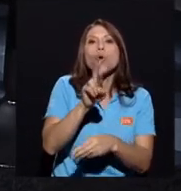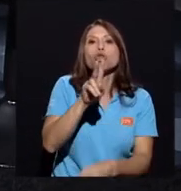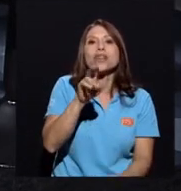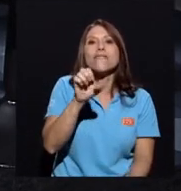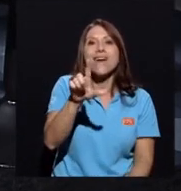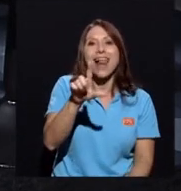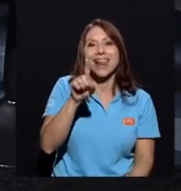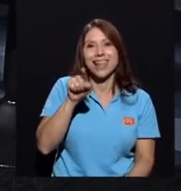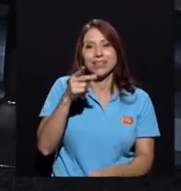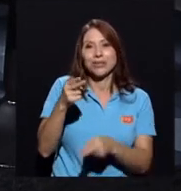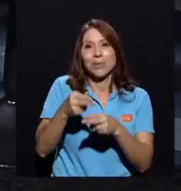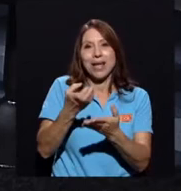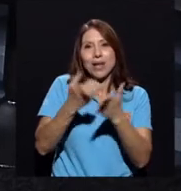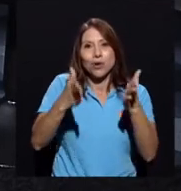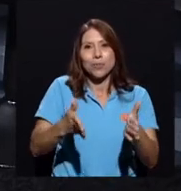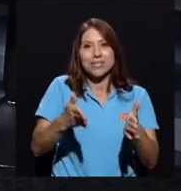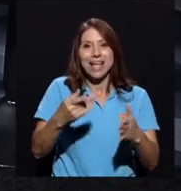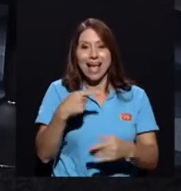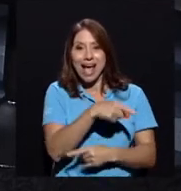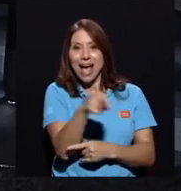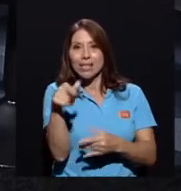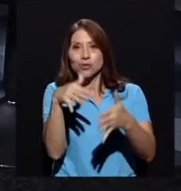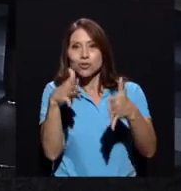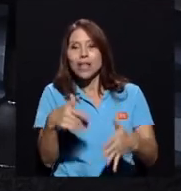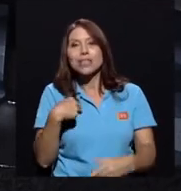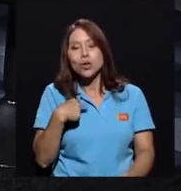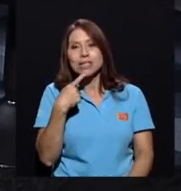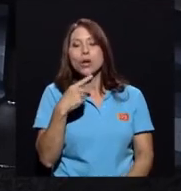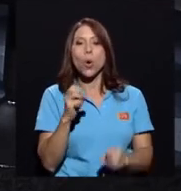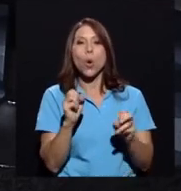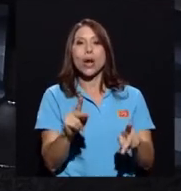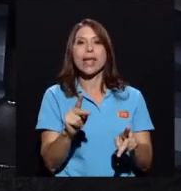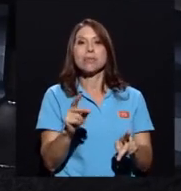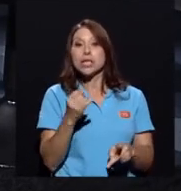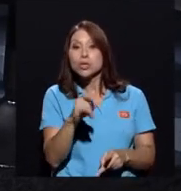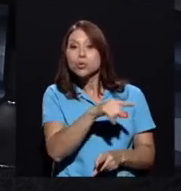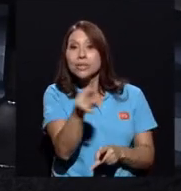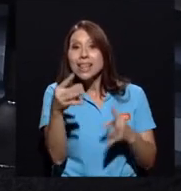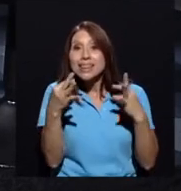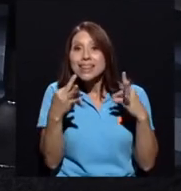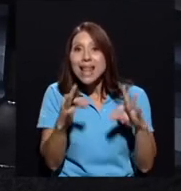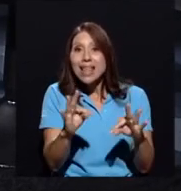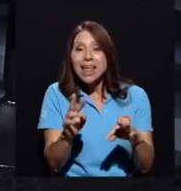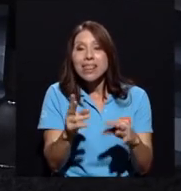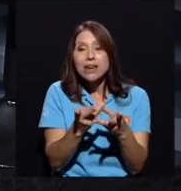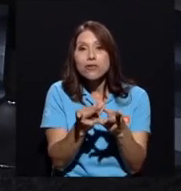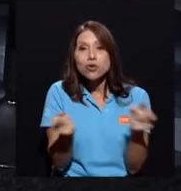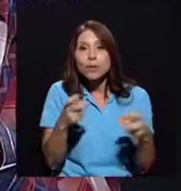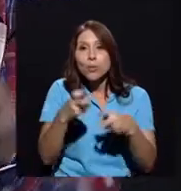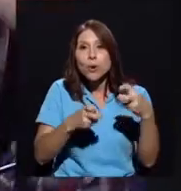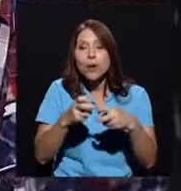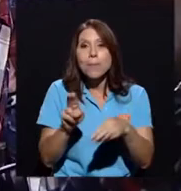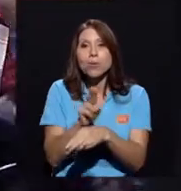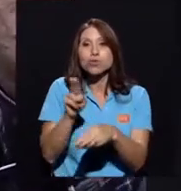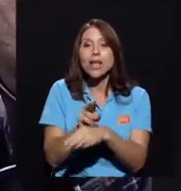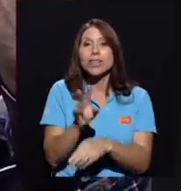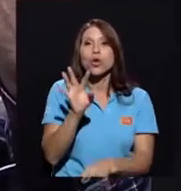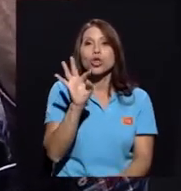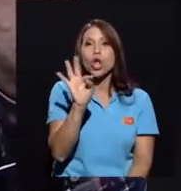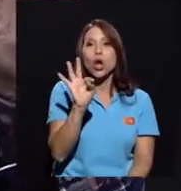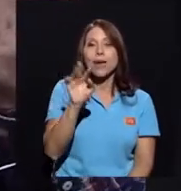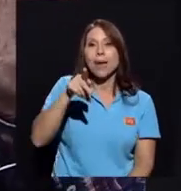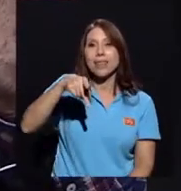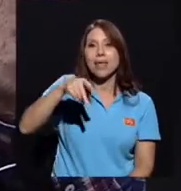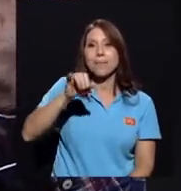los muchachos que están en mi curso les digo ok si vos tratan de resolver un problema usando el teorema de pitágoras todo el mundo tiene que